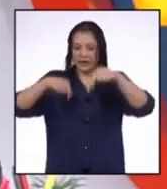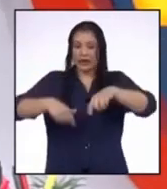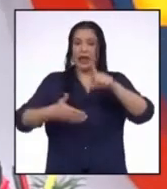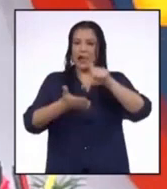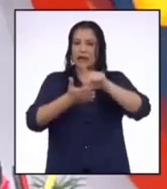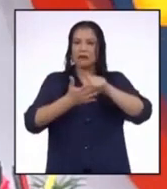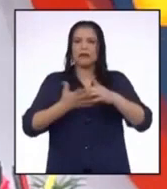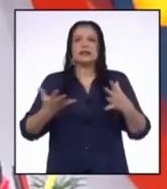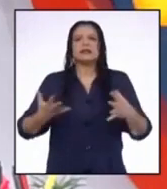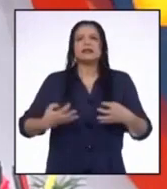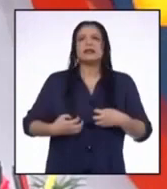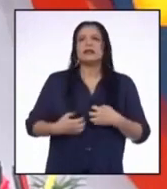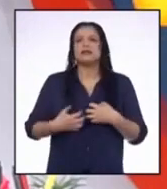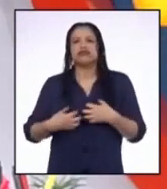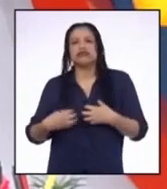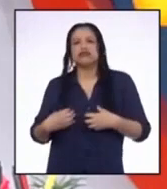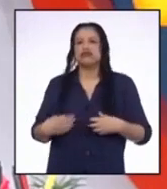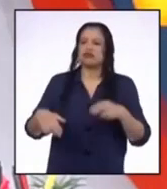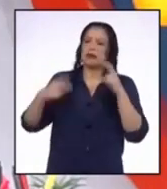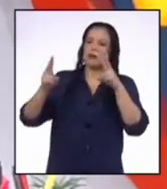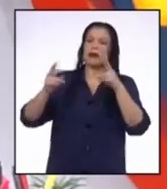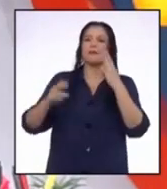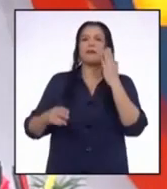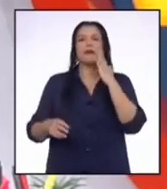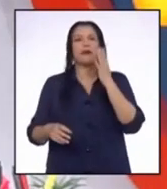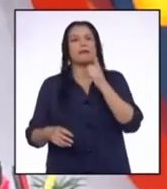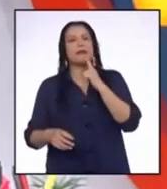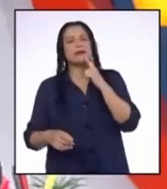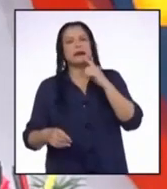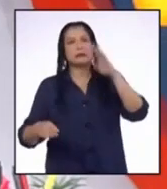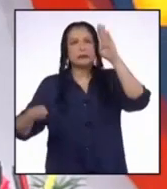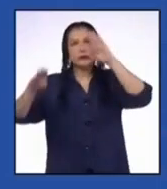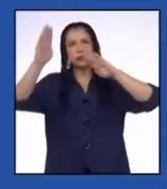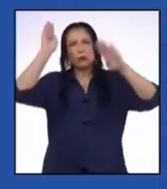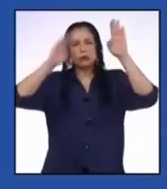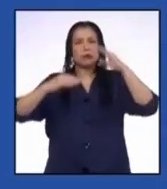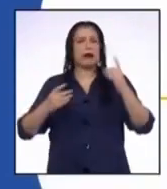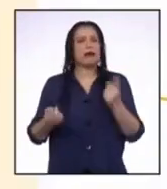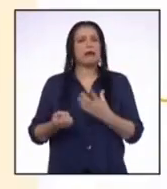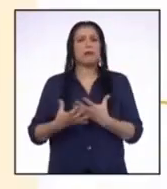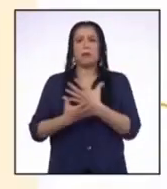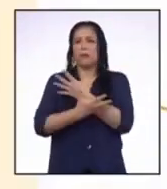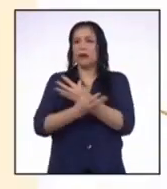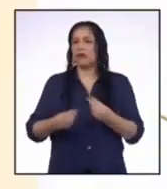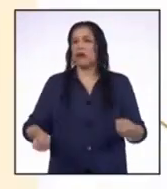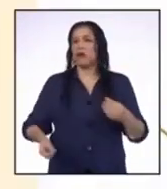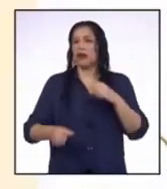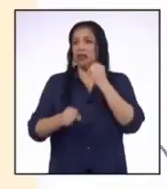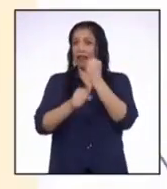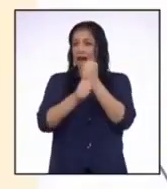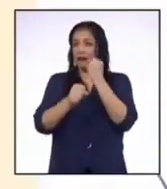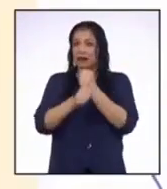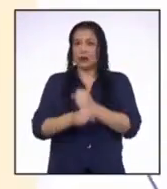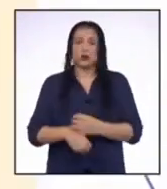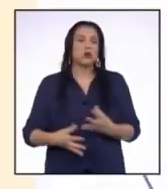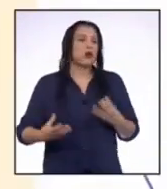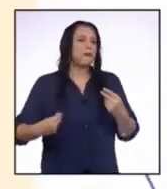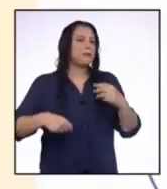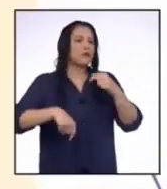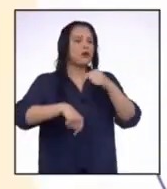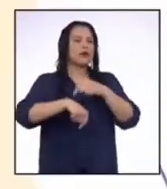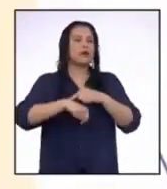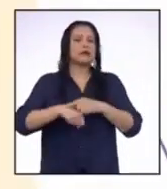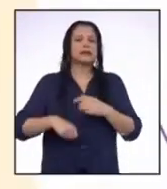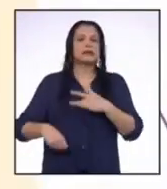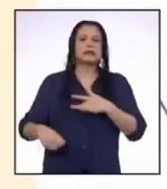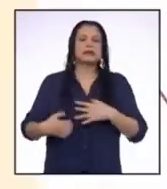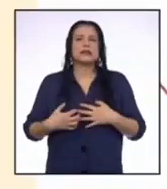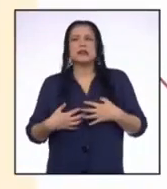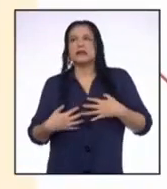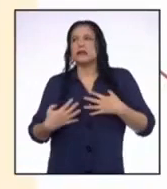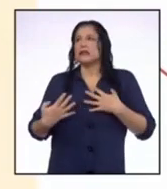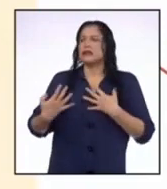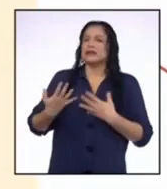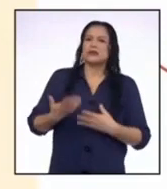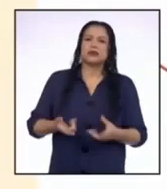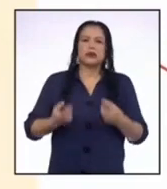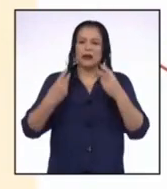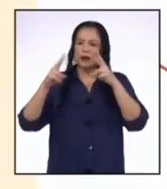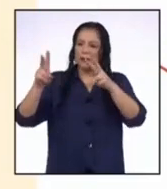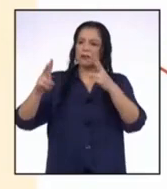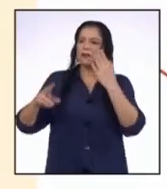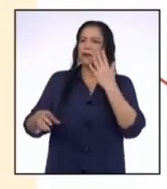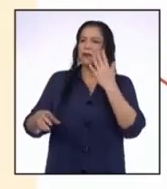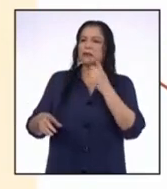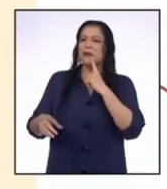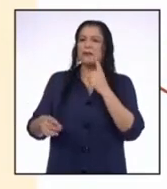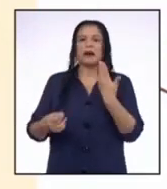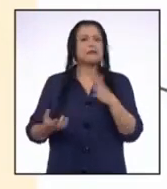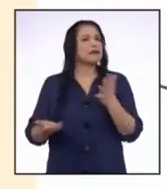ansiedad al ver que sus padres estaban preocupados ya que se quedaron sin trabajo. En muchas ocasiones he sentido ansiedad al ver a mis padres